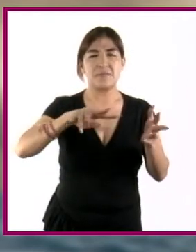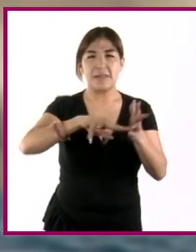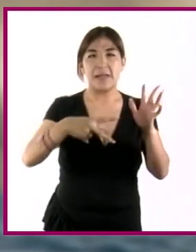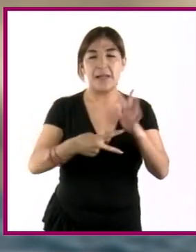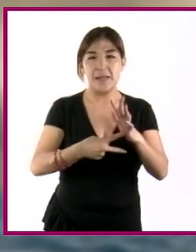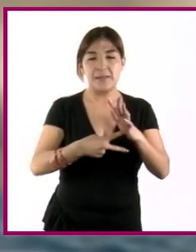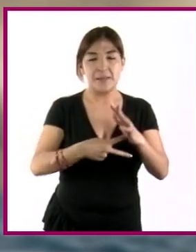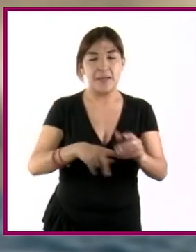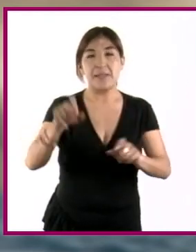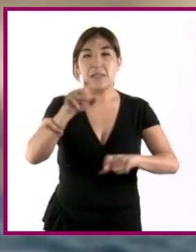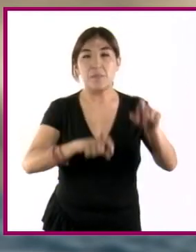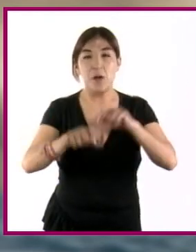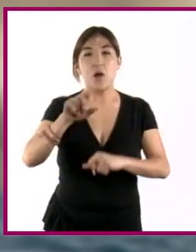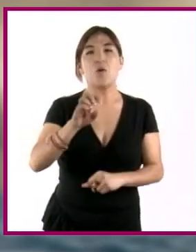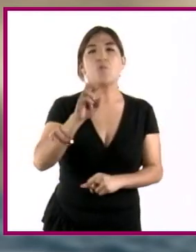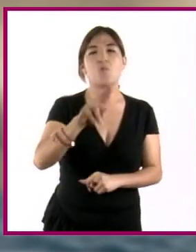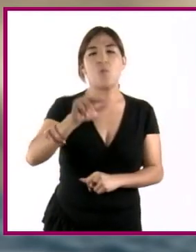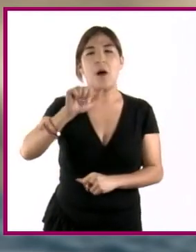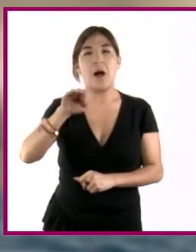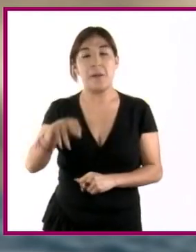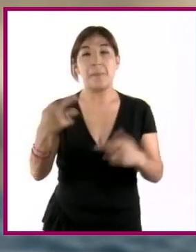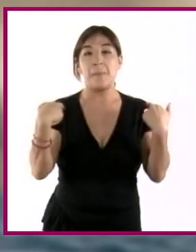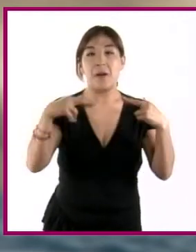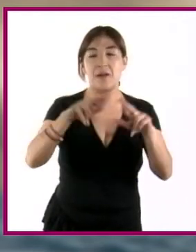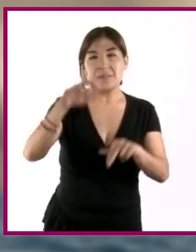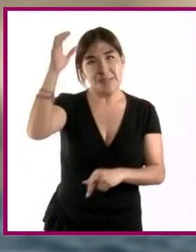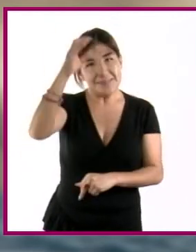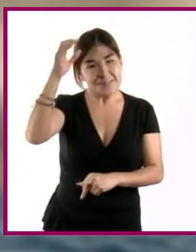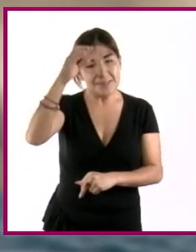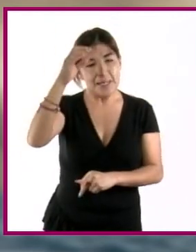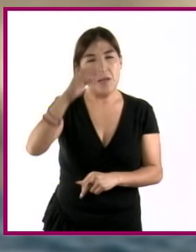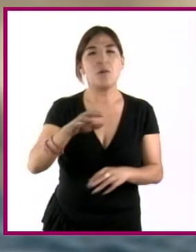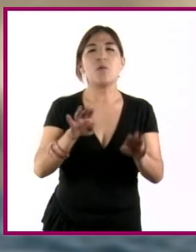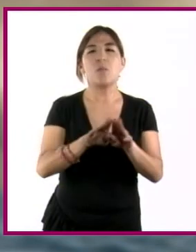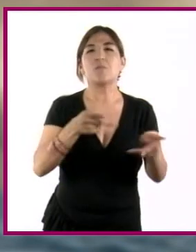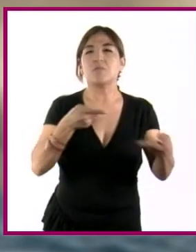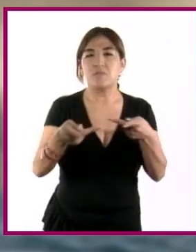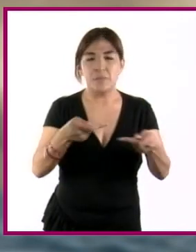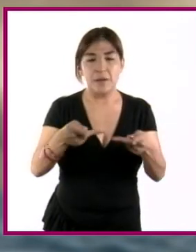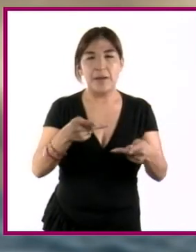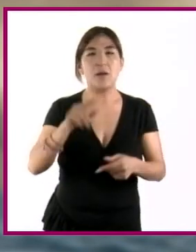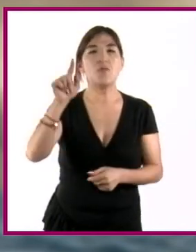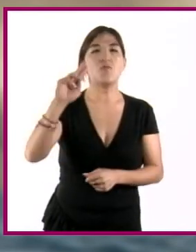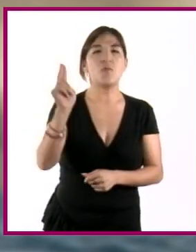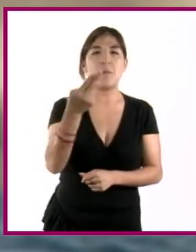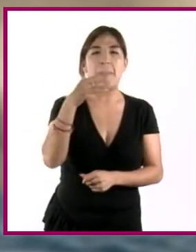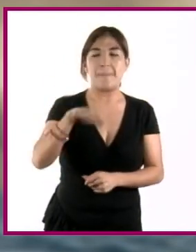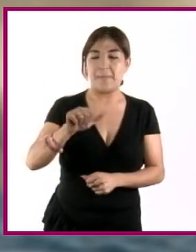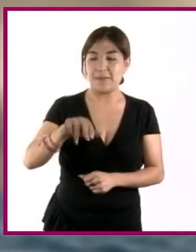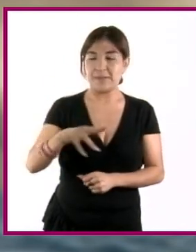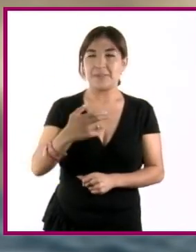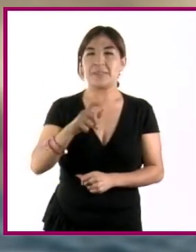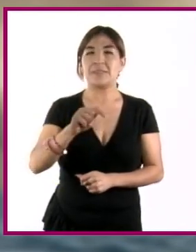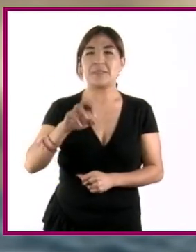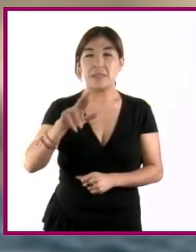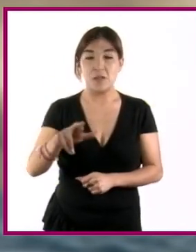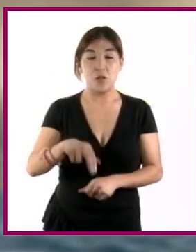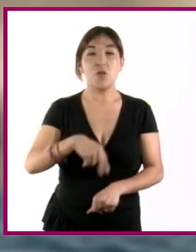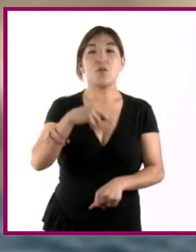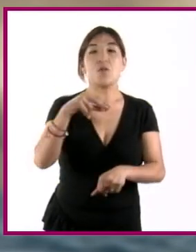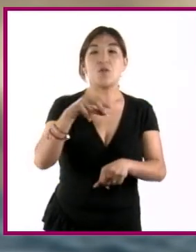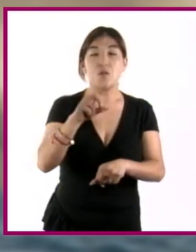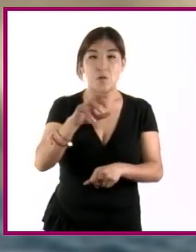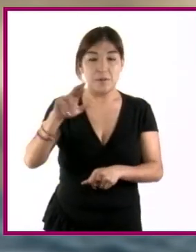Azcapotzalco, maestra en ciencias en integración de procesos por la Universidad de Manchester y doctora en ciencias